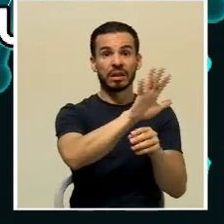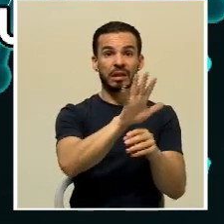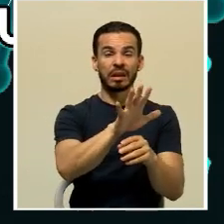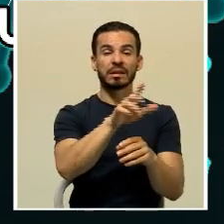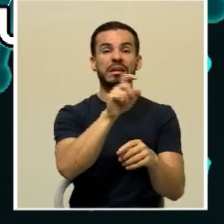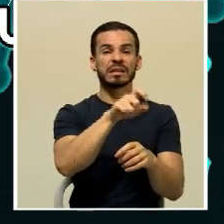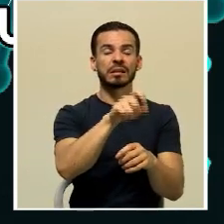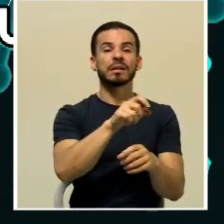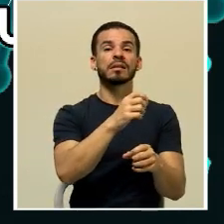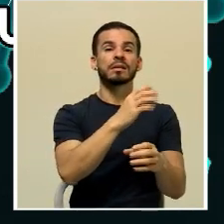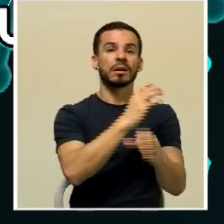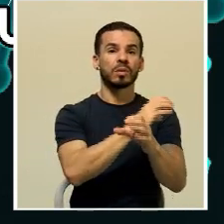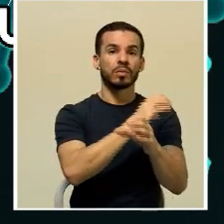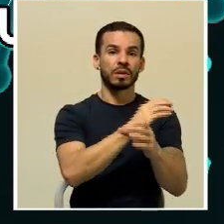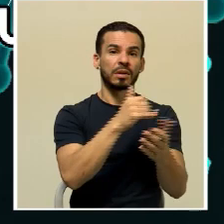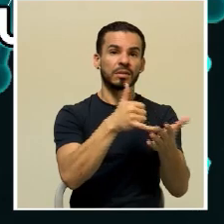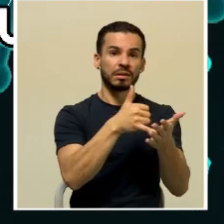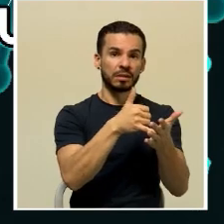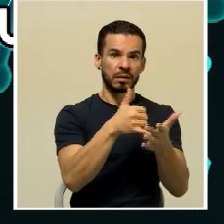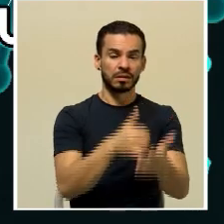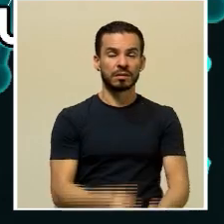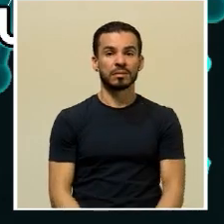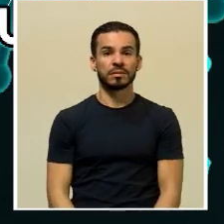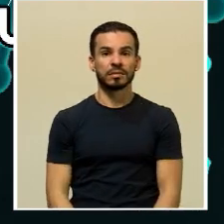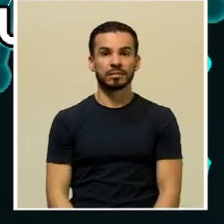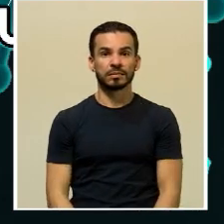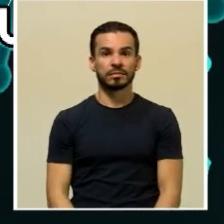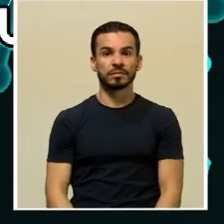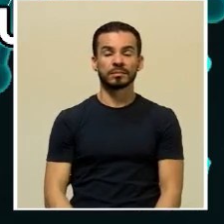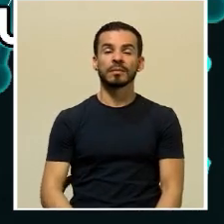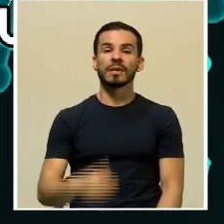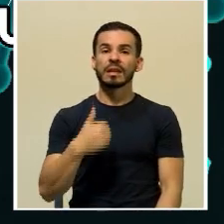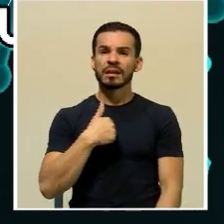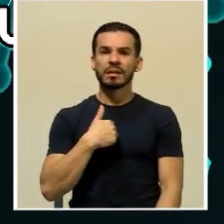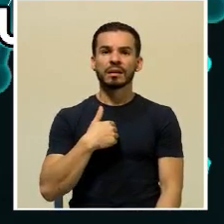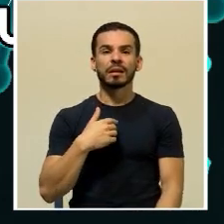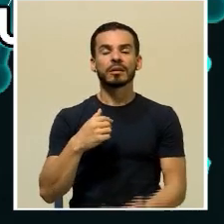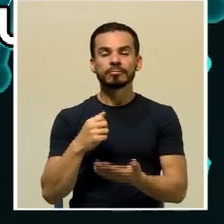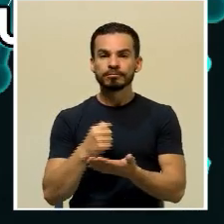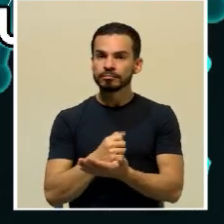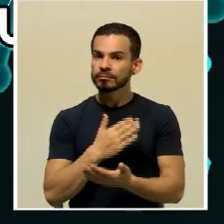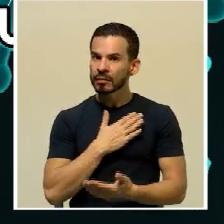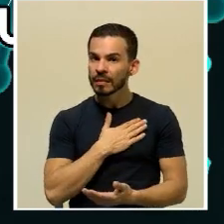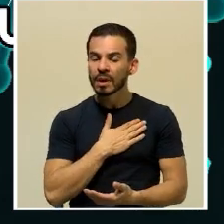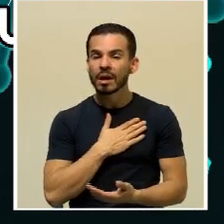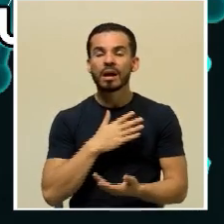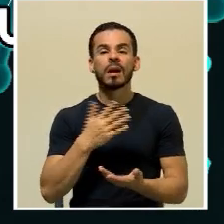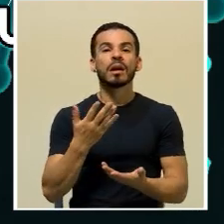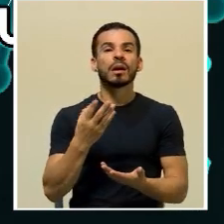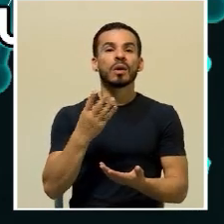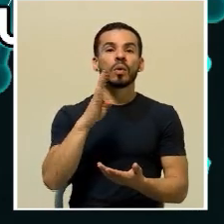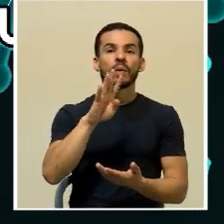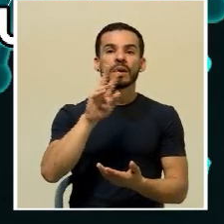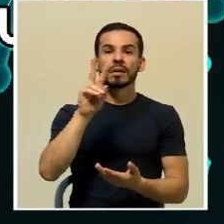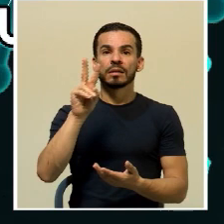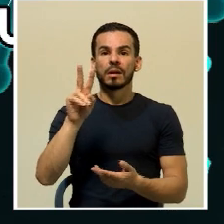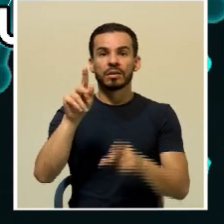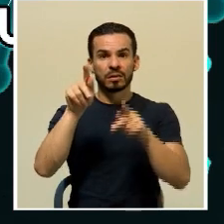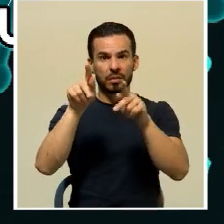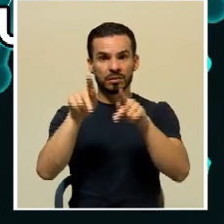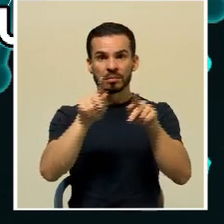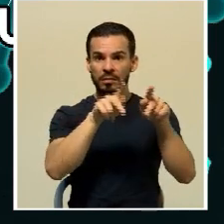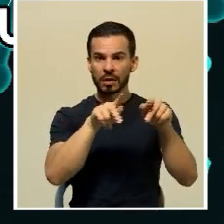35 requieren cuidados intensivos. El país registra el lamentable saldo de 42